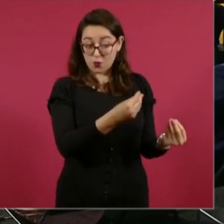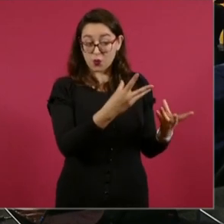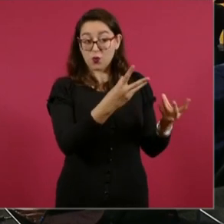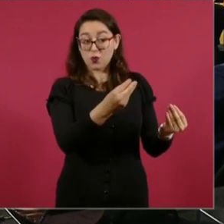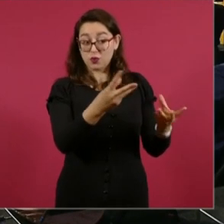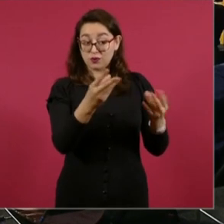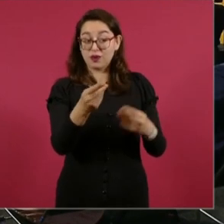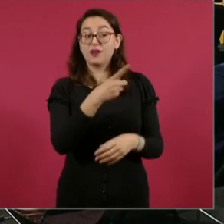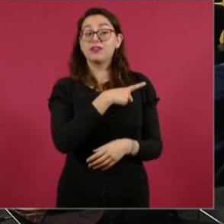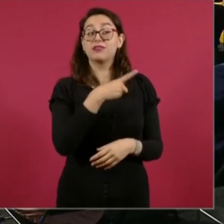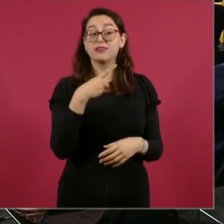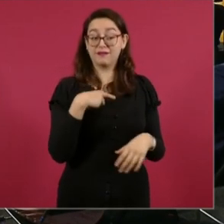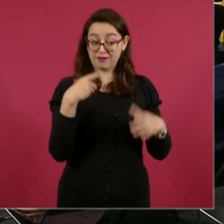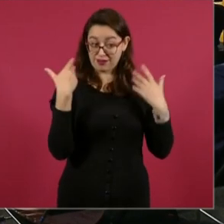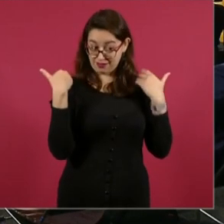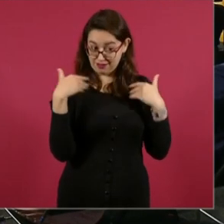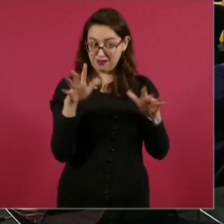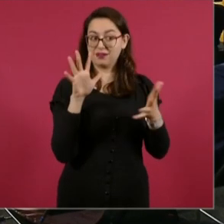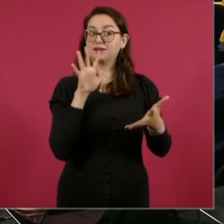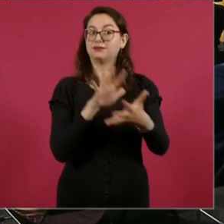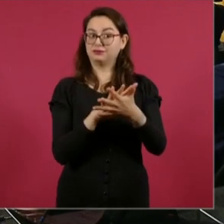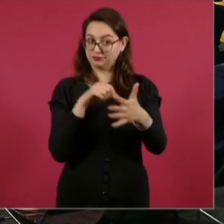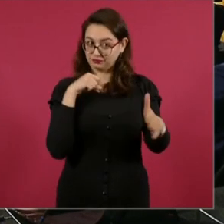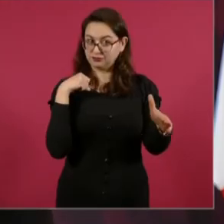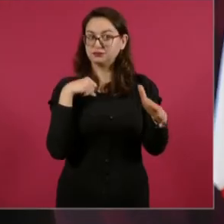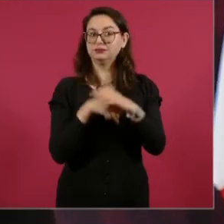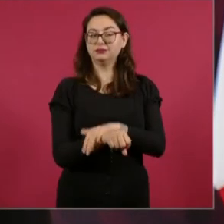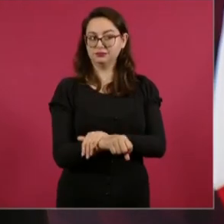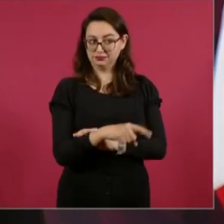que deberían de estar adentro,